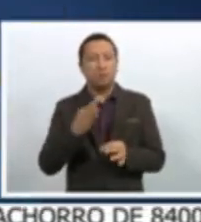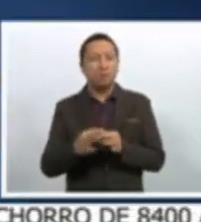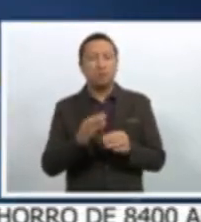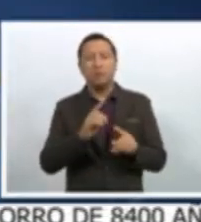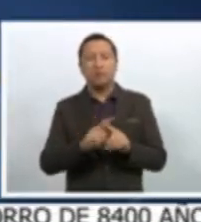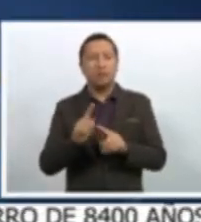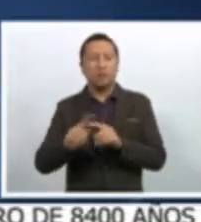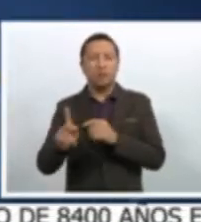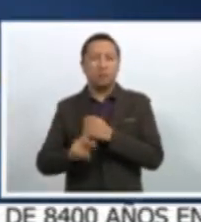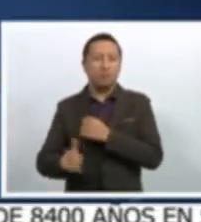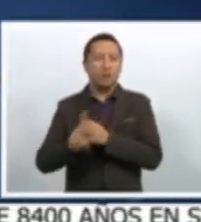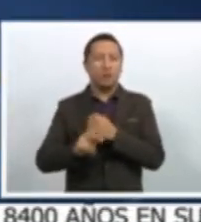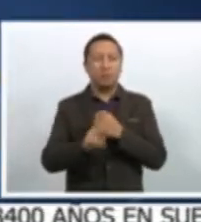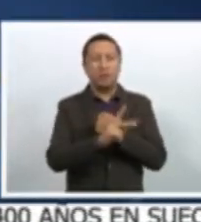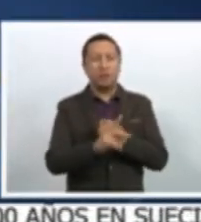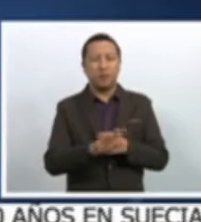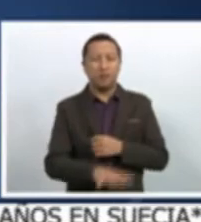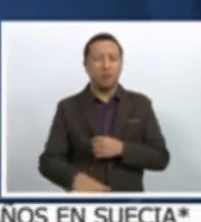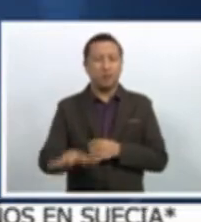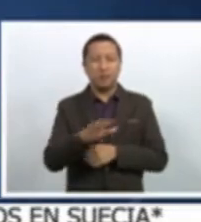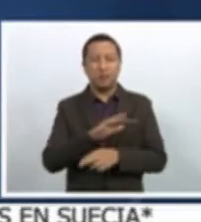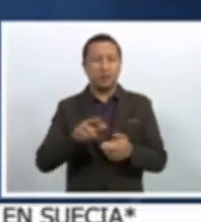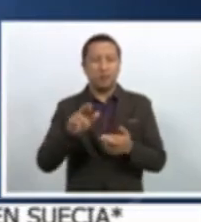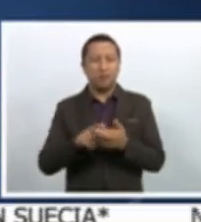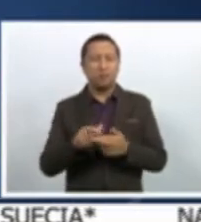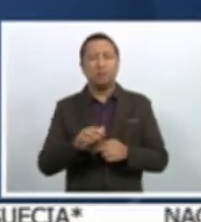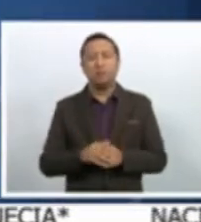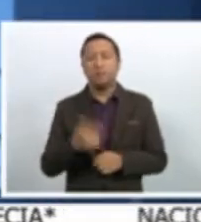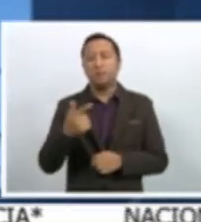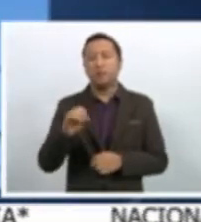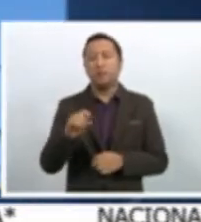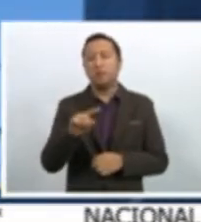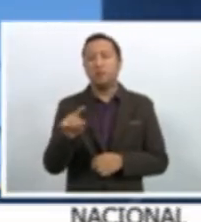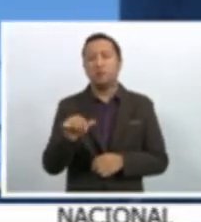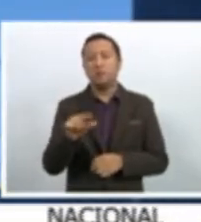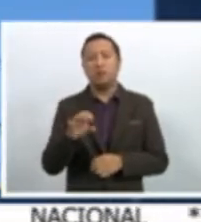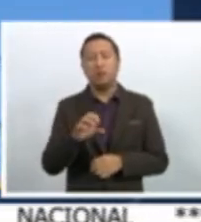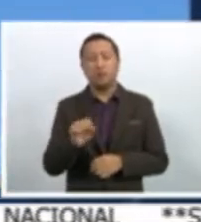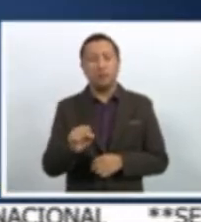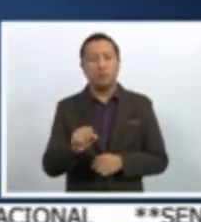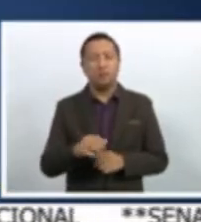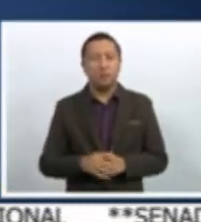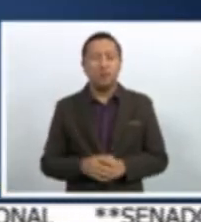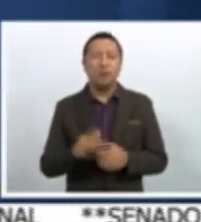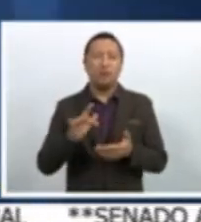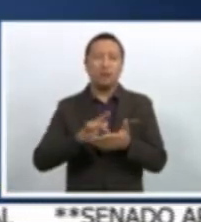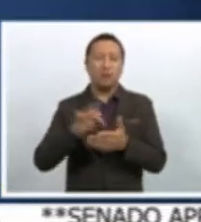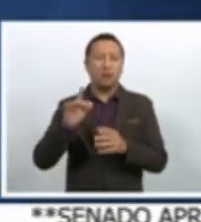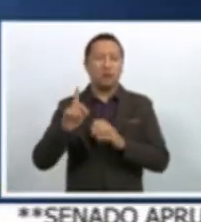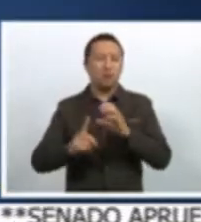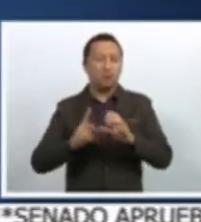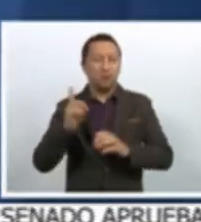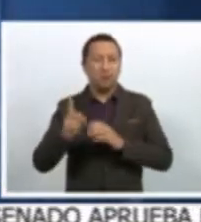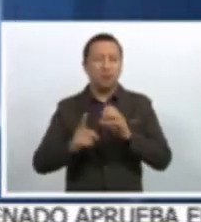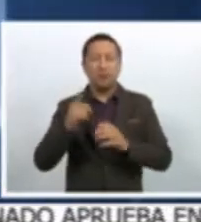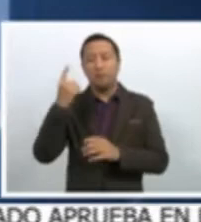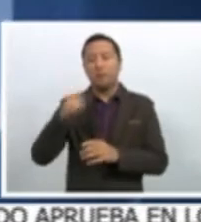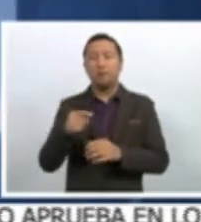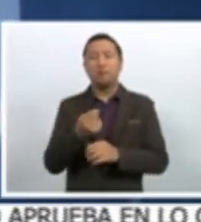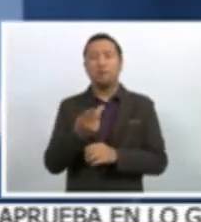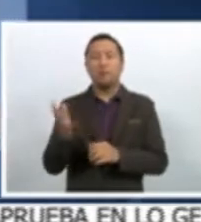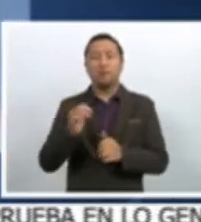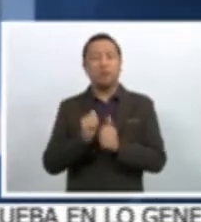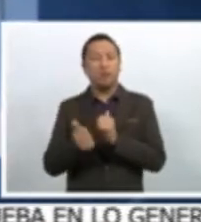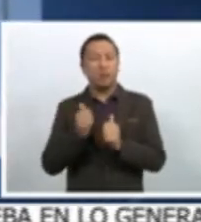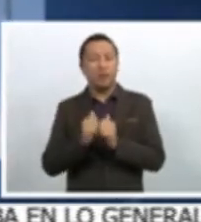distintos países de la región. González Calzado agradeció el apoyo a la COJUDEC por las facilidades para que los atletas continuaran con